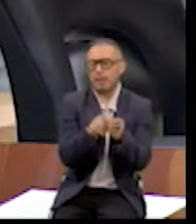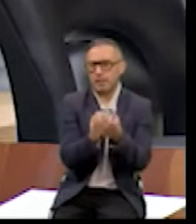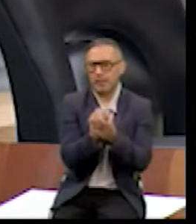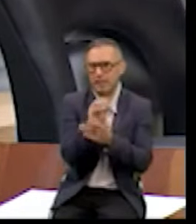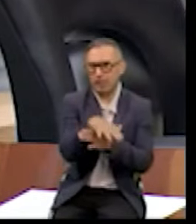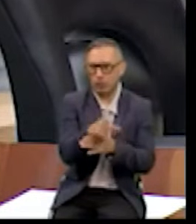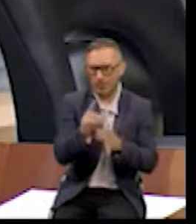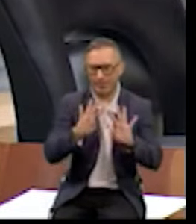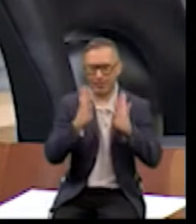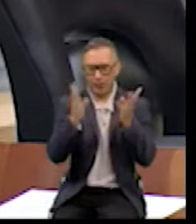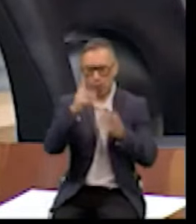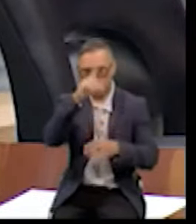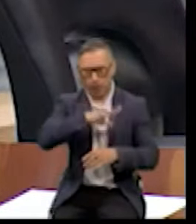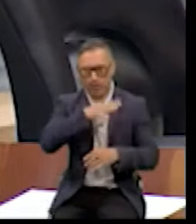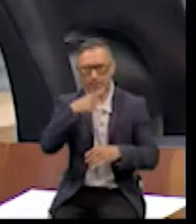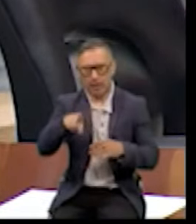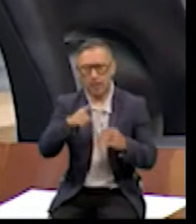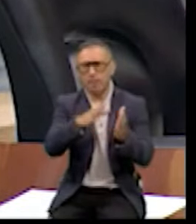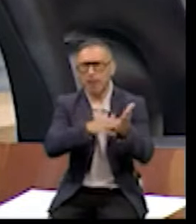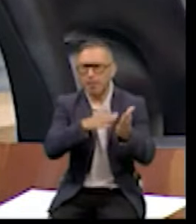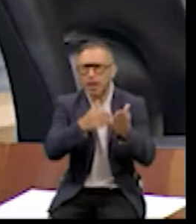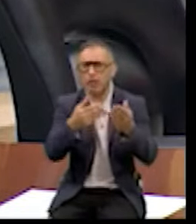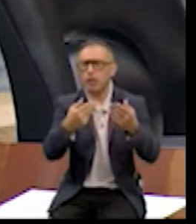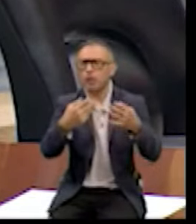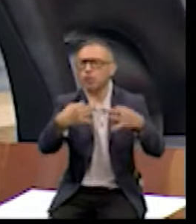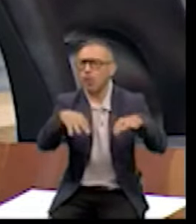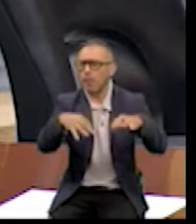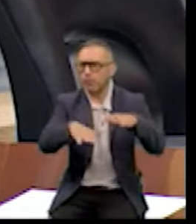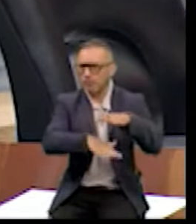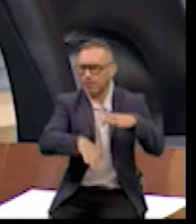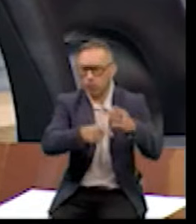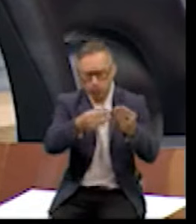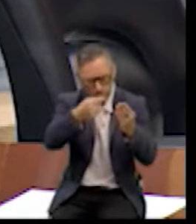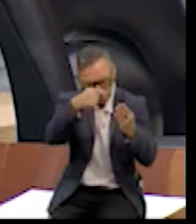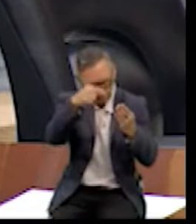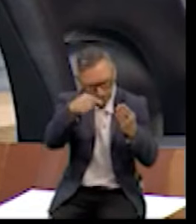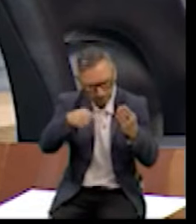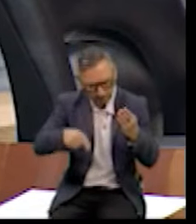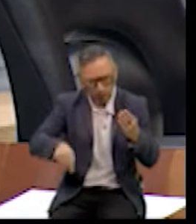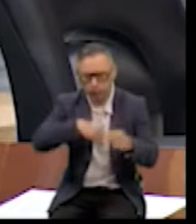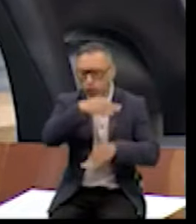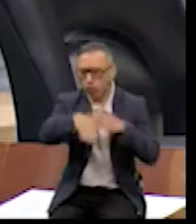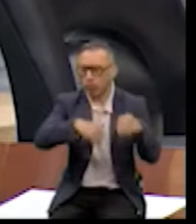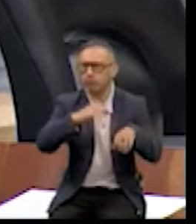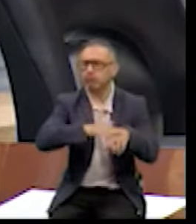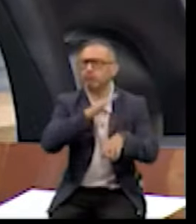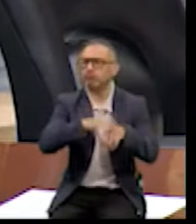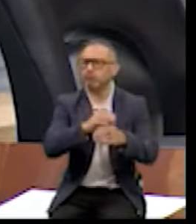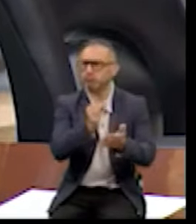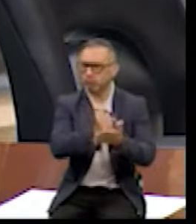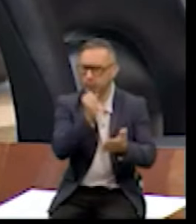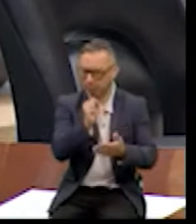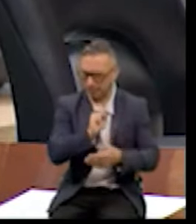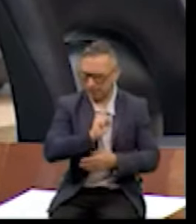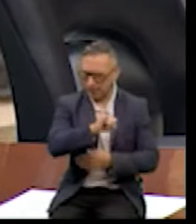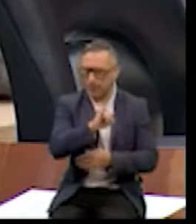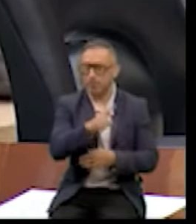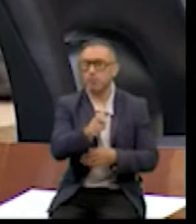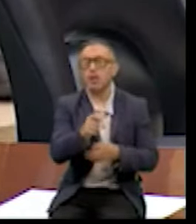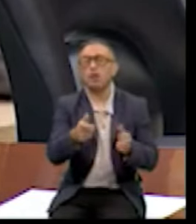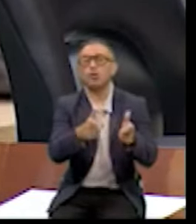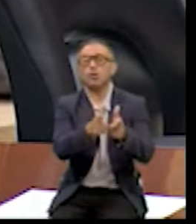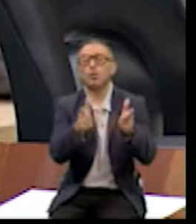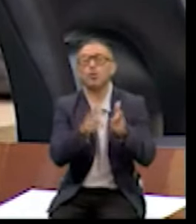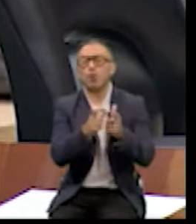más, y no lo sé porque aunque Samuel García tiene muchas ganas y sería un candidato atractivo para ciertos segmentos, pues